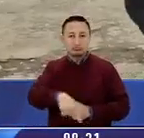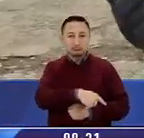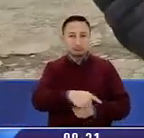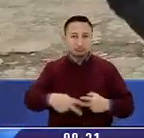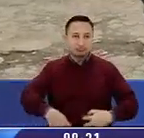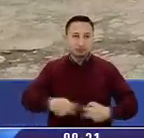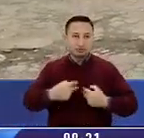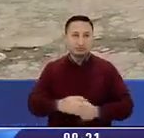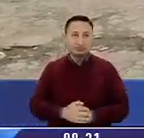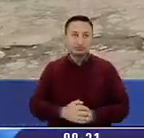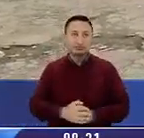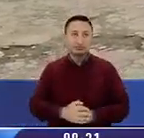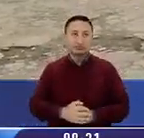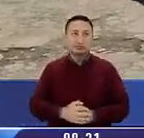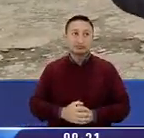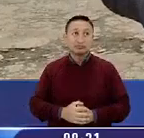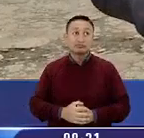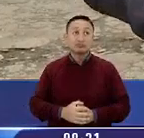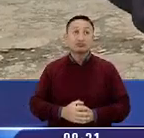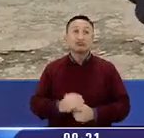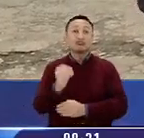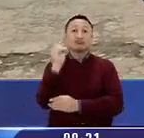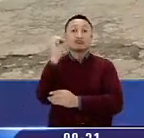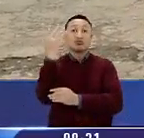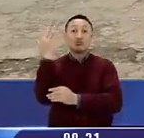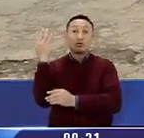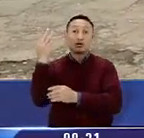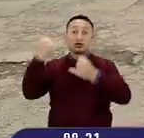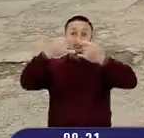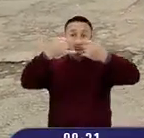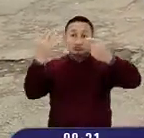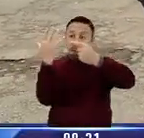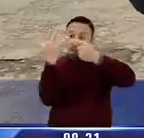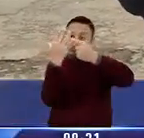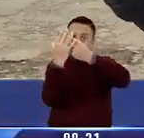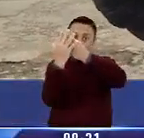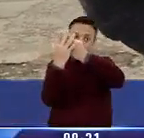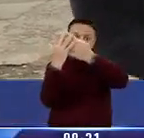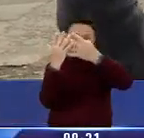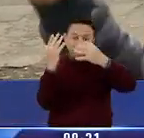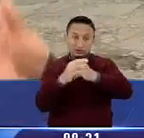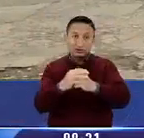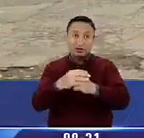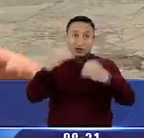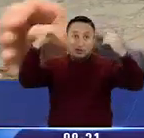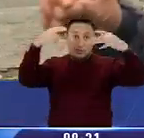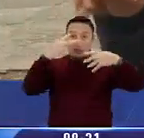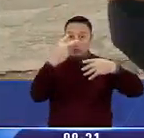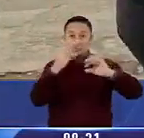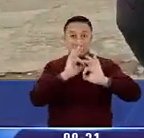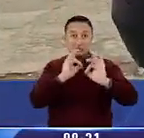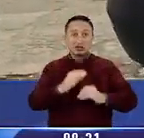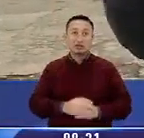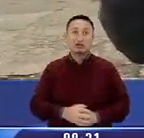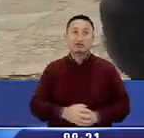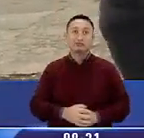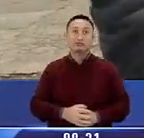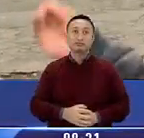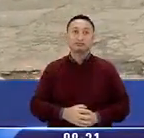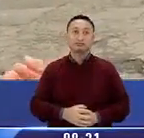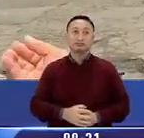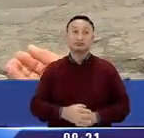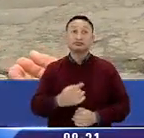Los árboles, están las líneas eléctricas, tapa toda la visibilidad, y